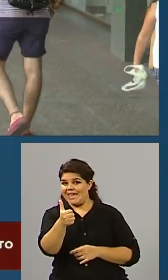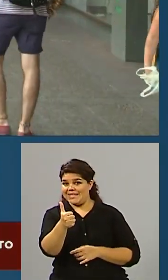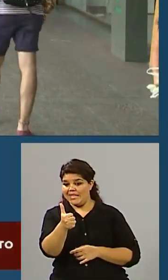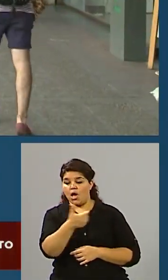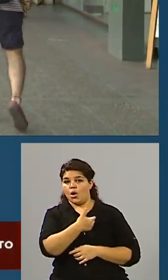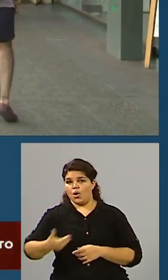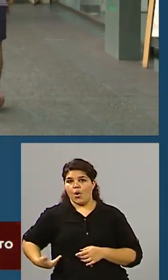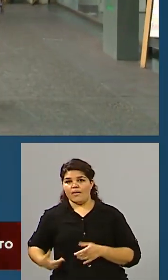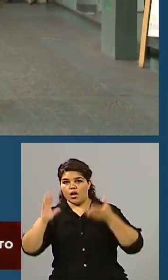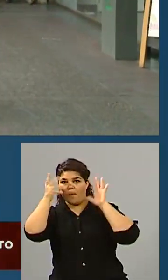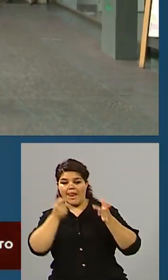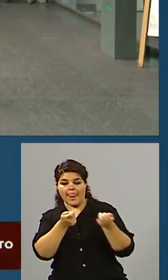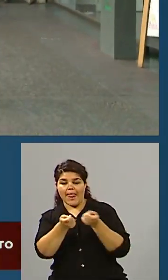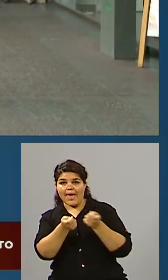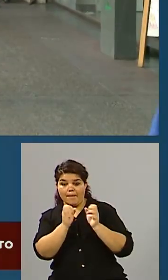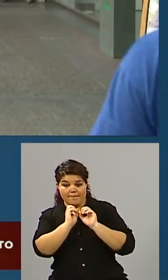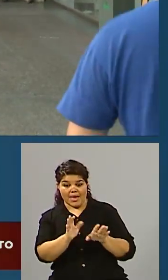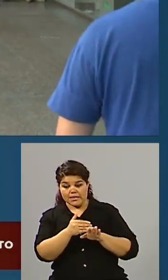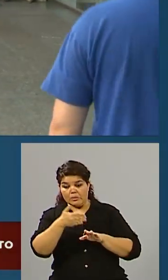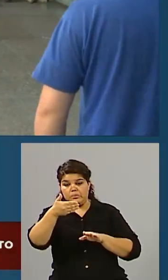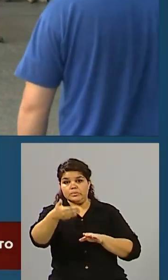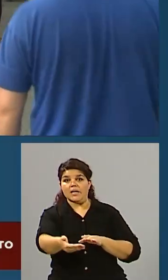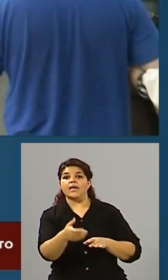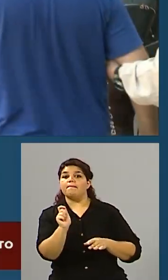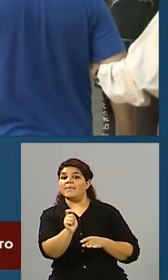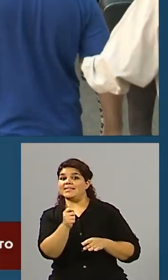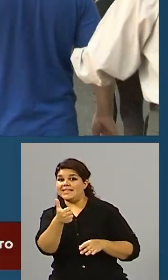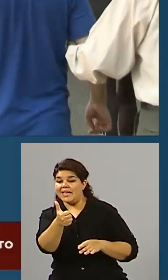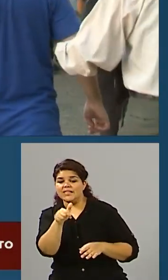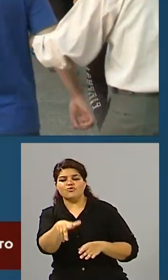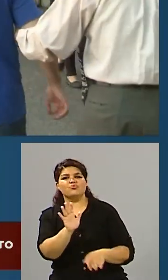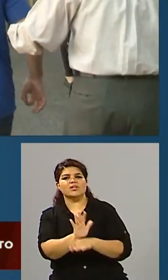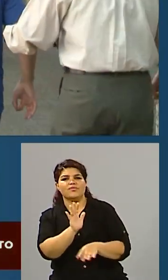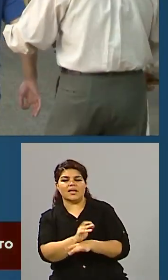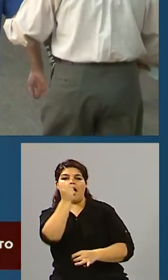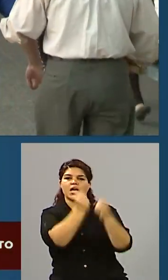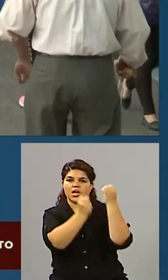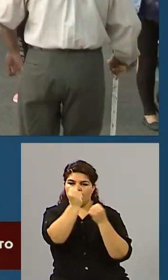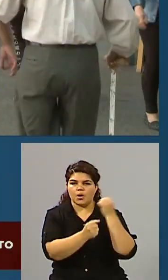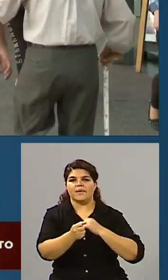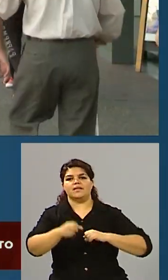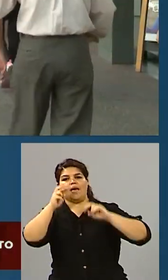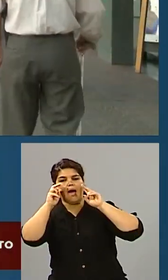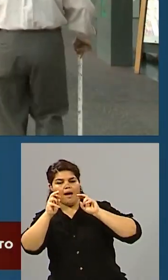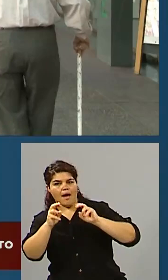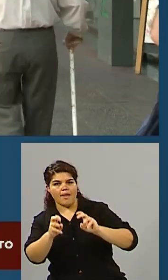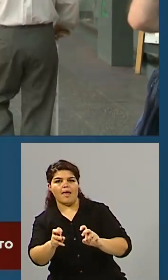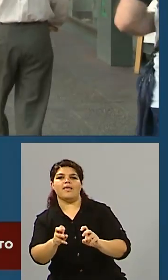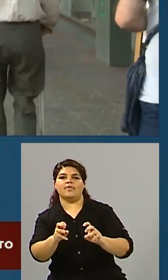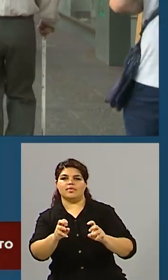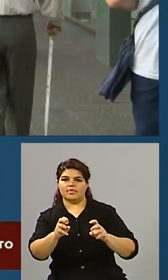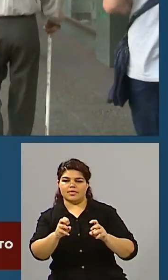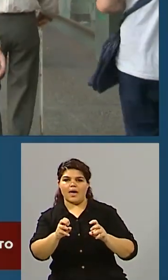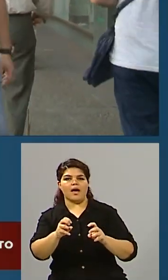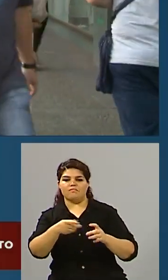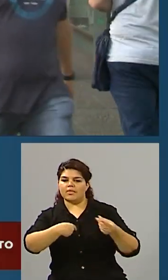el gobierno Milei van a ser gobiernos con todos los economistas y todos los analistas del mercado